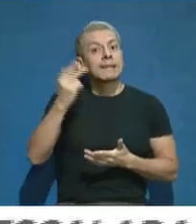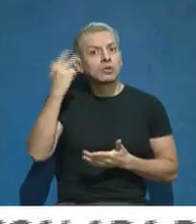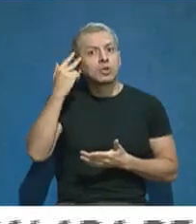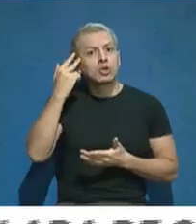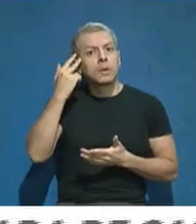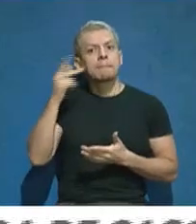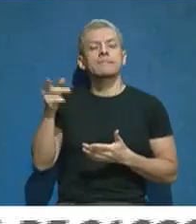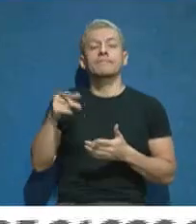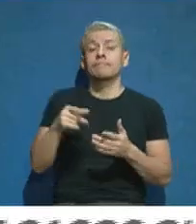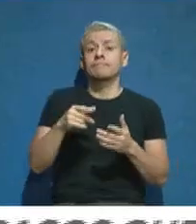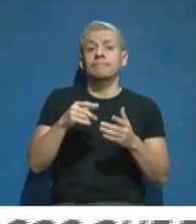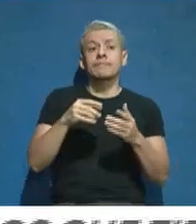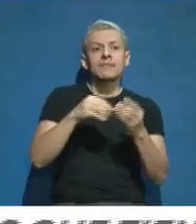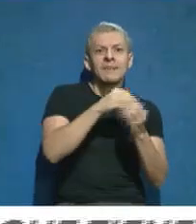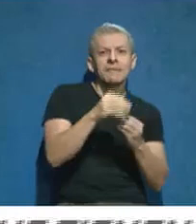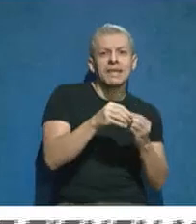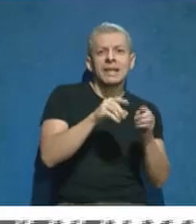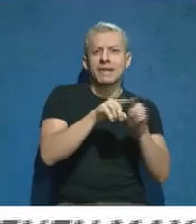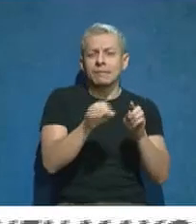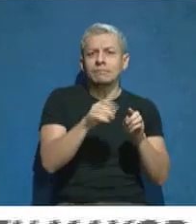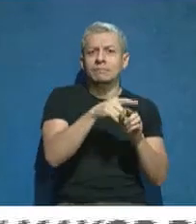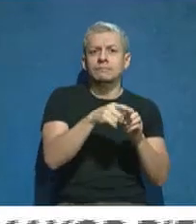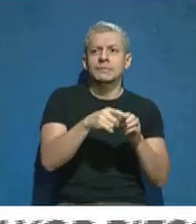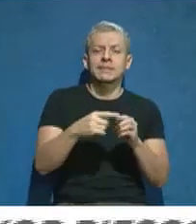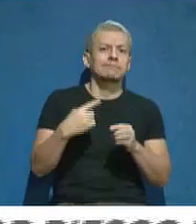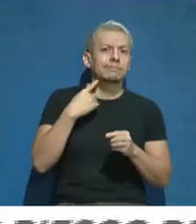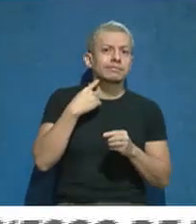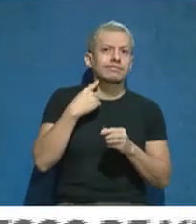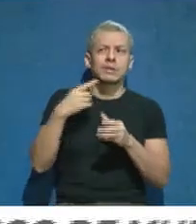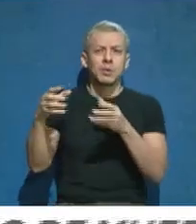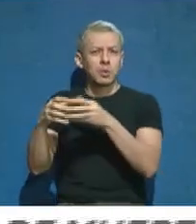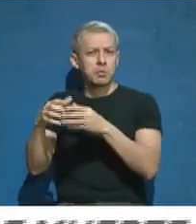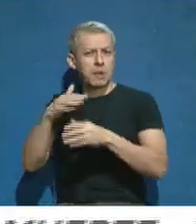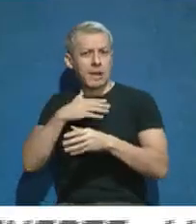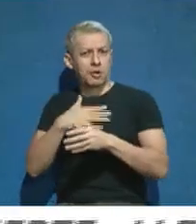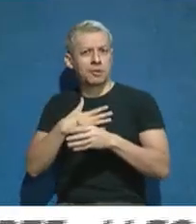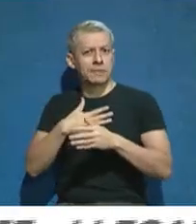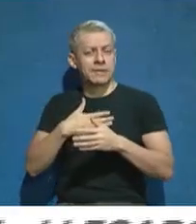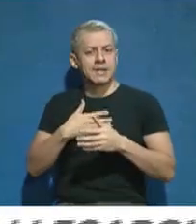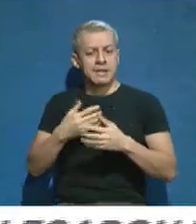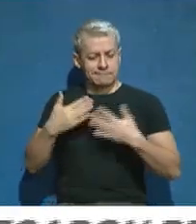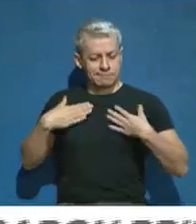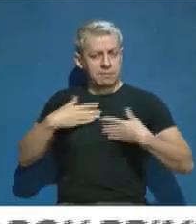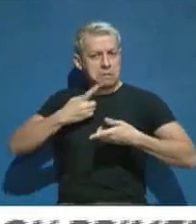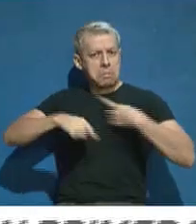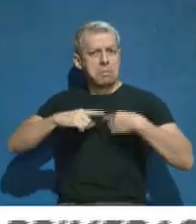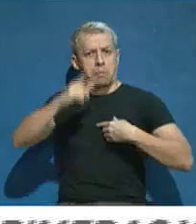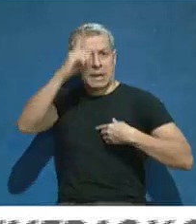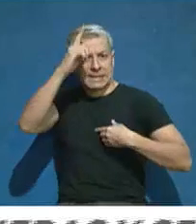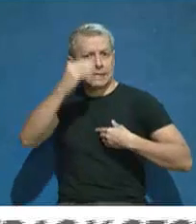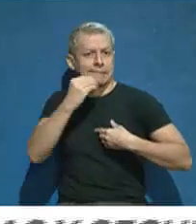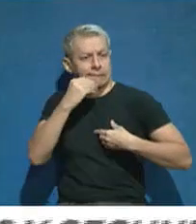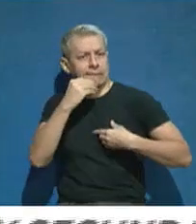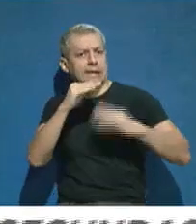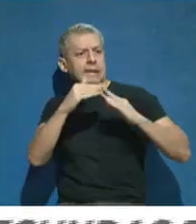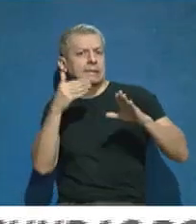algunos familiares cayeron atrapados formando una gavilla que tenía este mismo modus operandi para cometer atracos. Otra vez, la situación